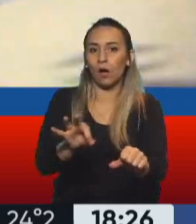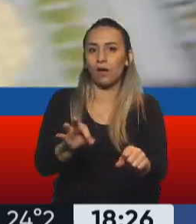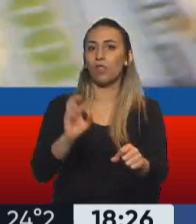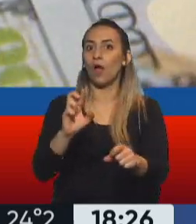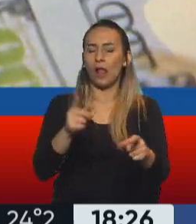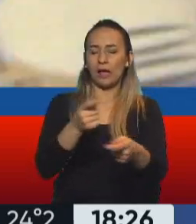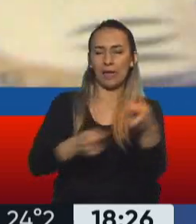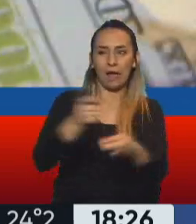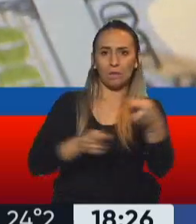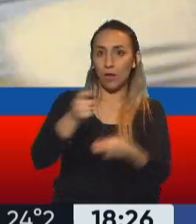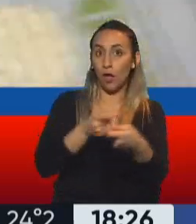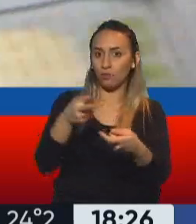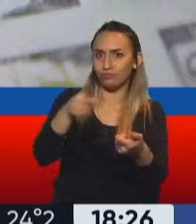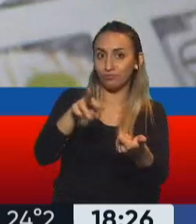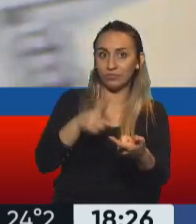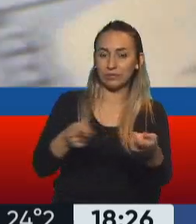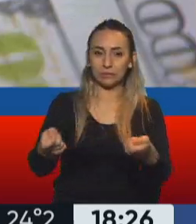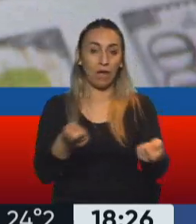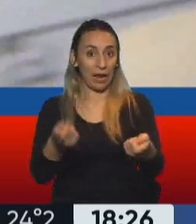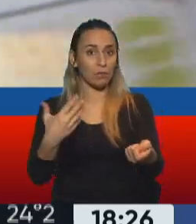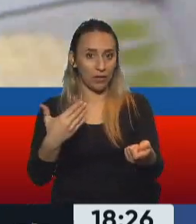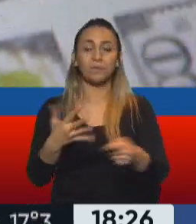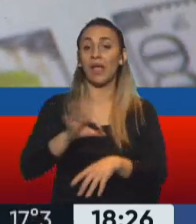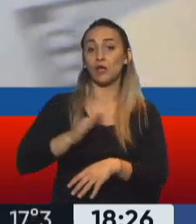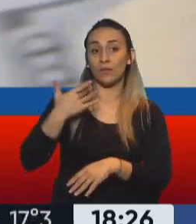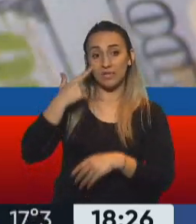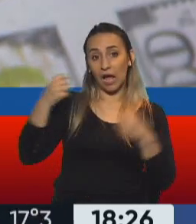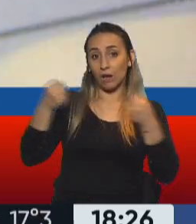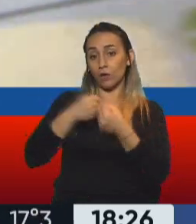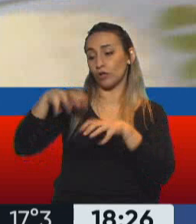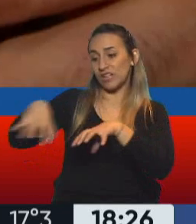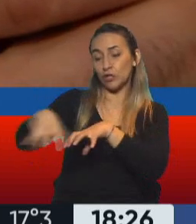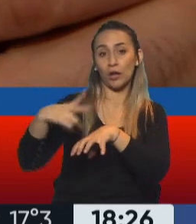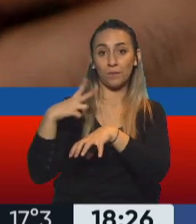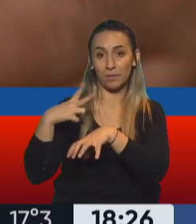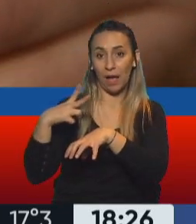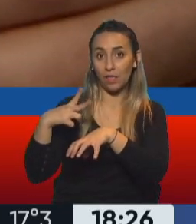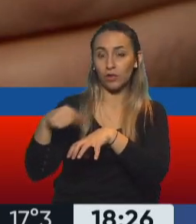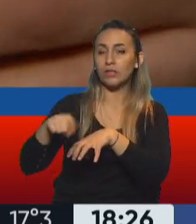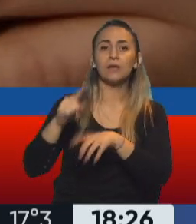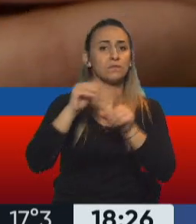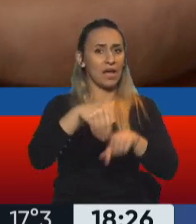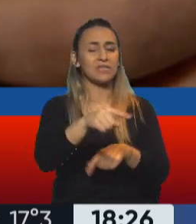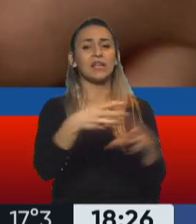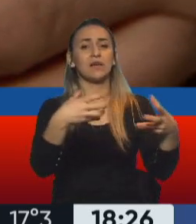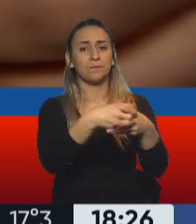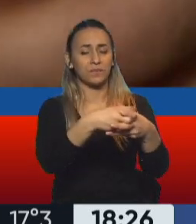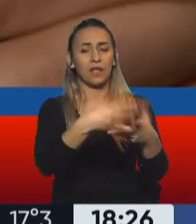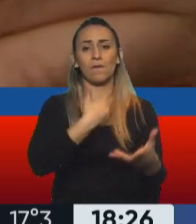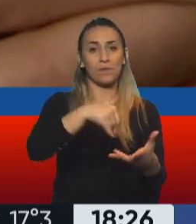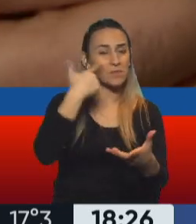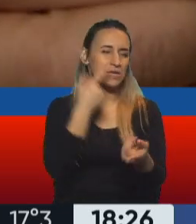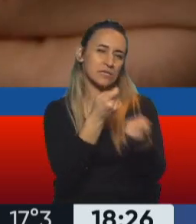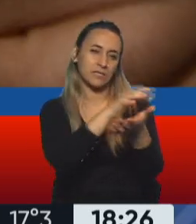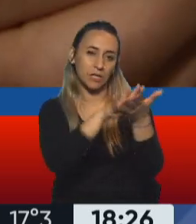quiere, cambiaria. Se llegó el año pasado a un acuerdo con los acreedores privados, se está negociando con el Fondo Monetario y se espera un ingreso